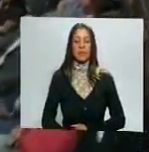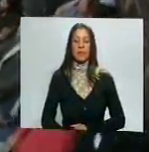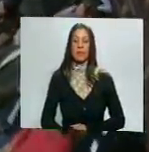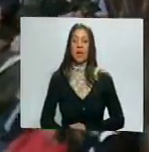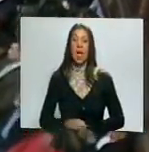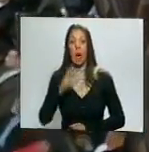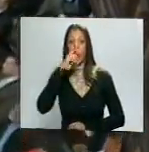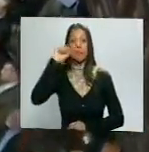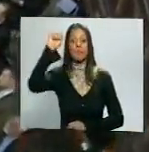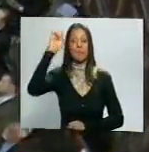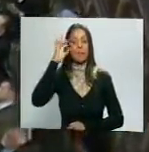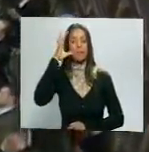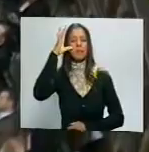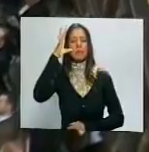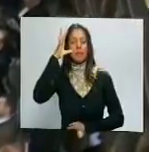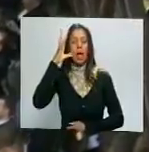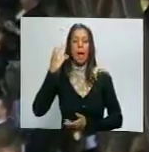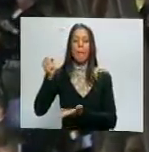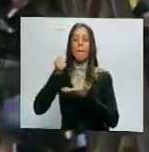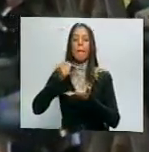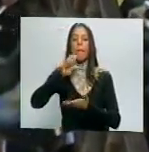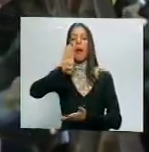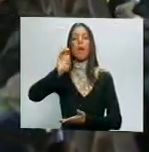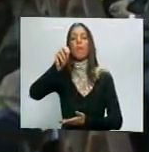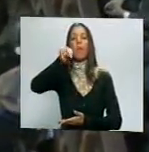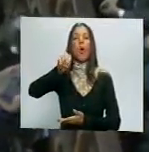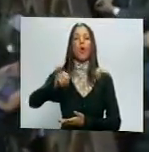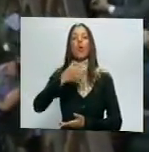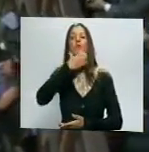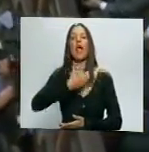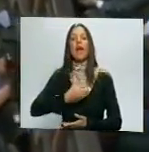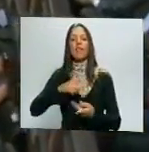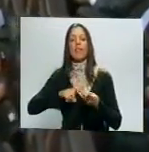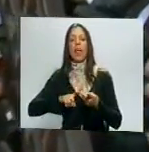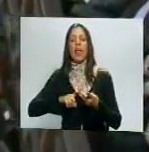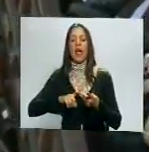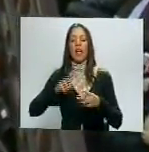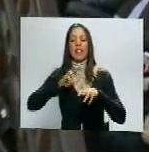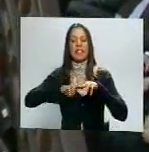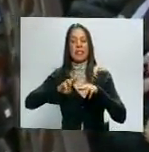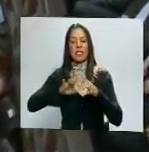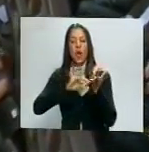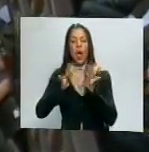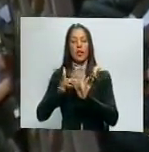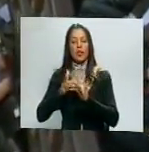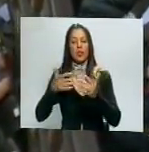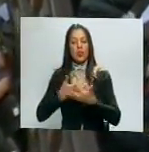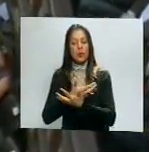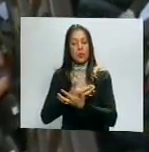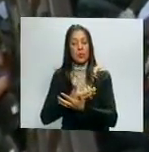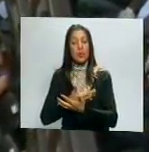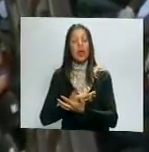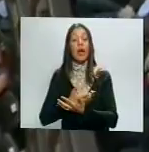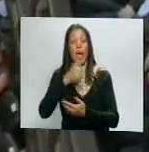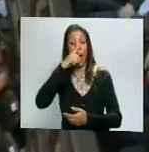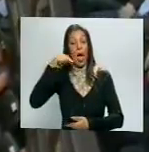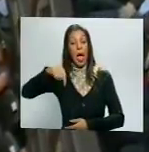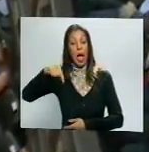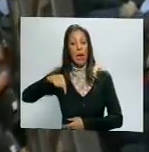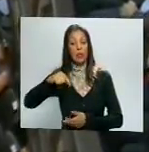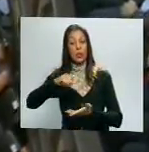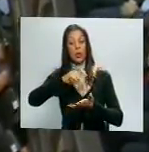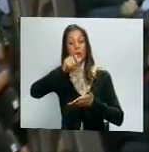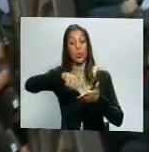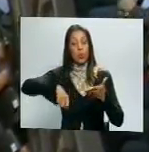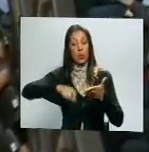Inventó los bonos, el bono de Navidad, el bono Niño Jesús, y ya anunció unos bonos para este año. Vienen unos bonos bien buenos con el carnet de la patria,